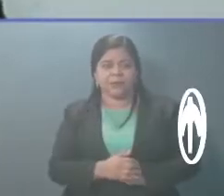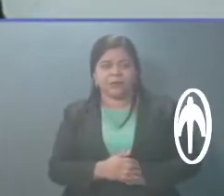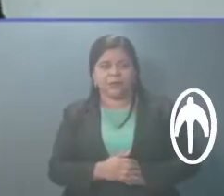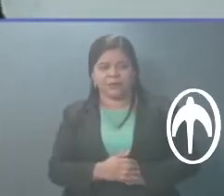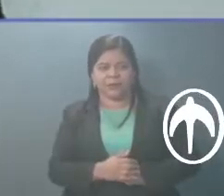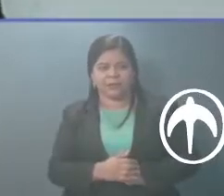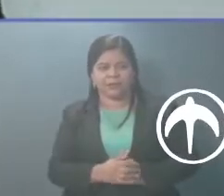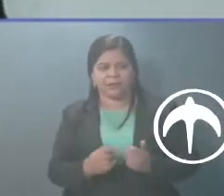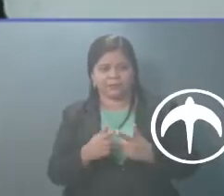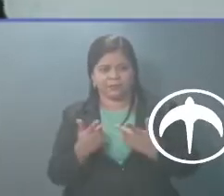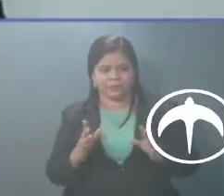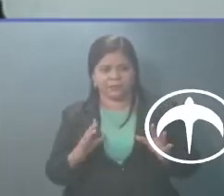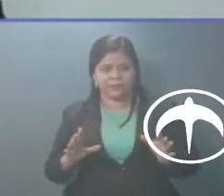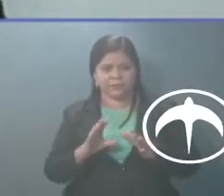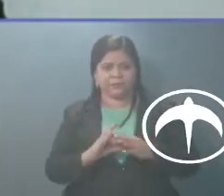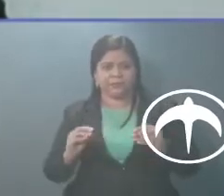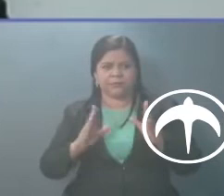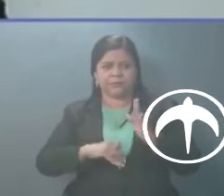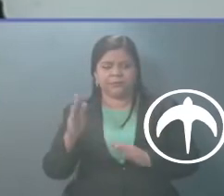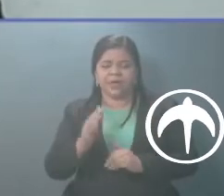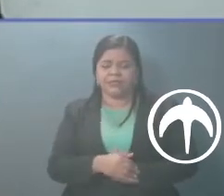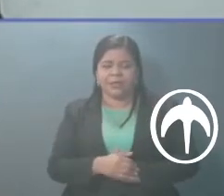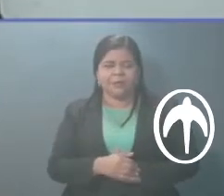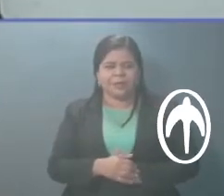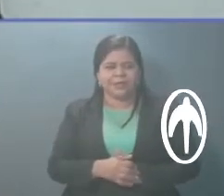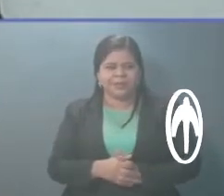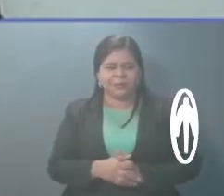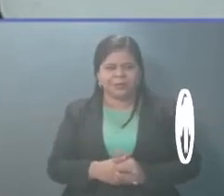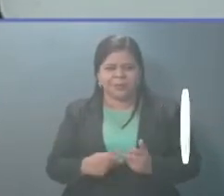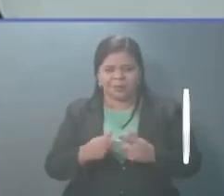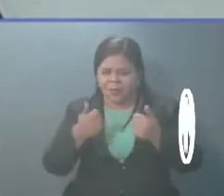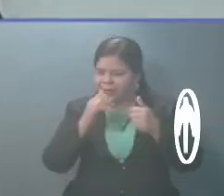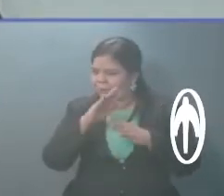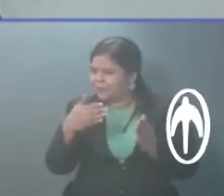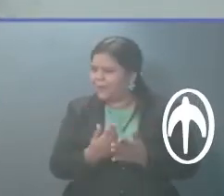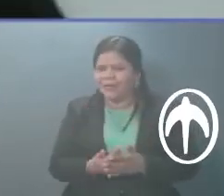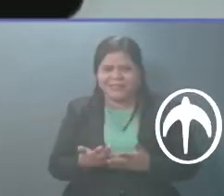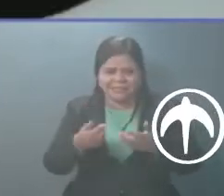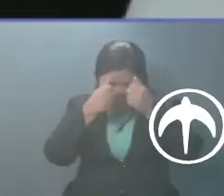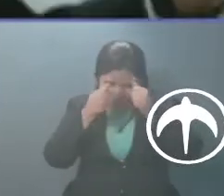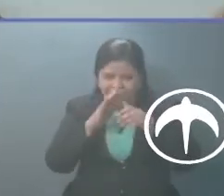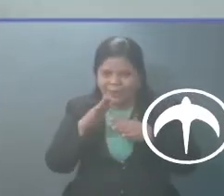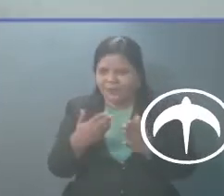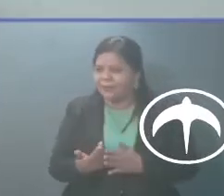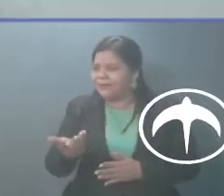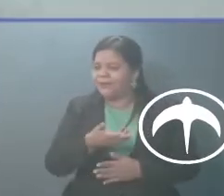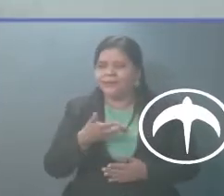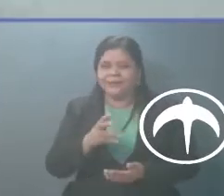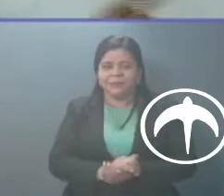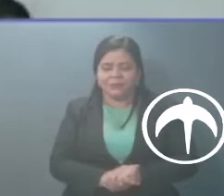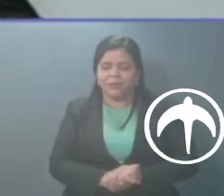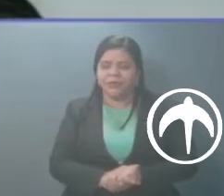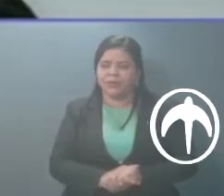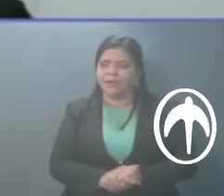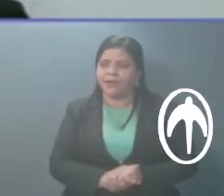ministro que venir a explicar todo lo que es el presupuesto. El año pasado tuvo que venir dos veces, ¿verdad? Porque no pudo terminar en una sola